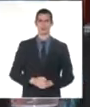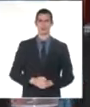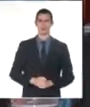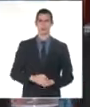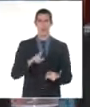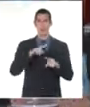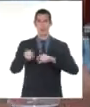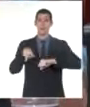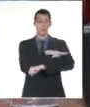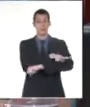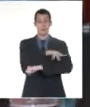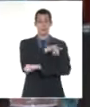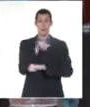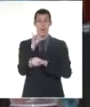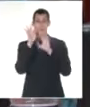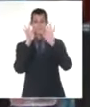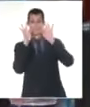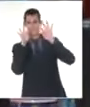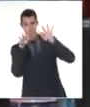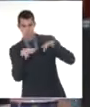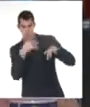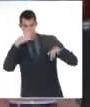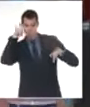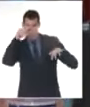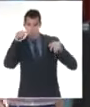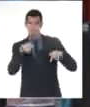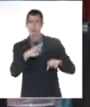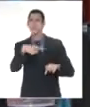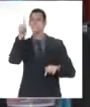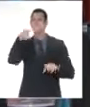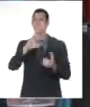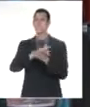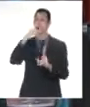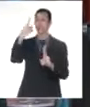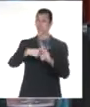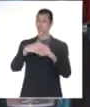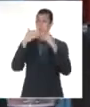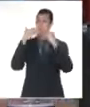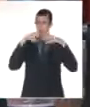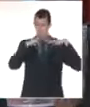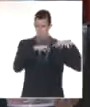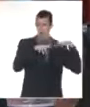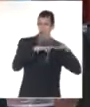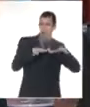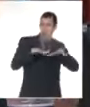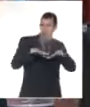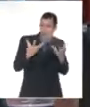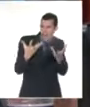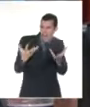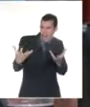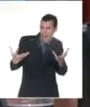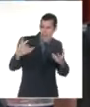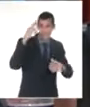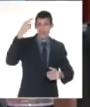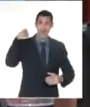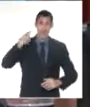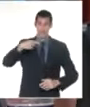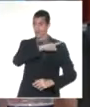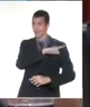genuino de respaldo de este pueblo a la revolución que el desfile el 1 de mayo. Acuérdense, el año pasado